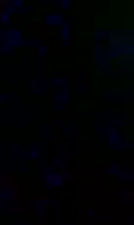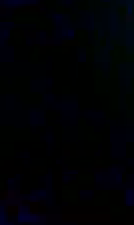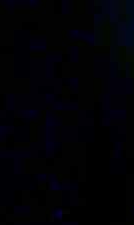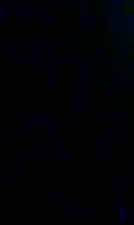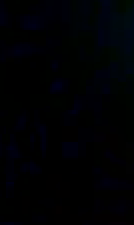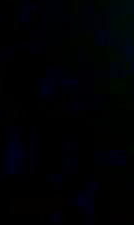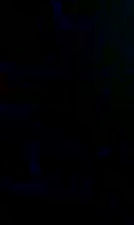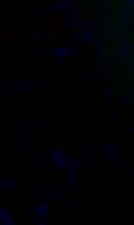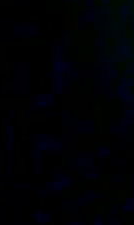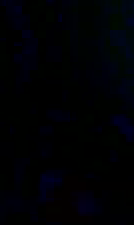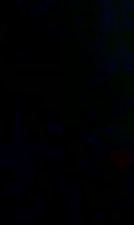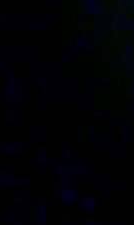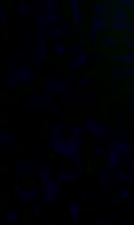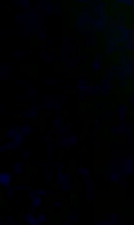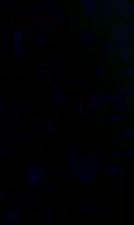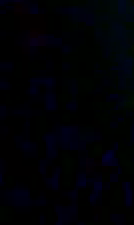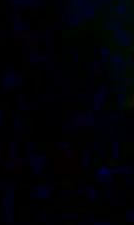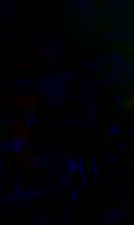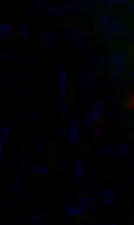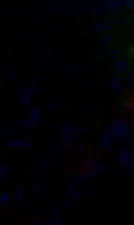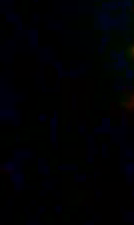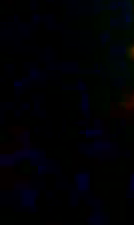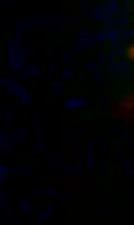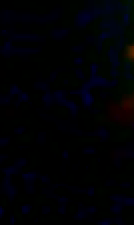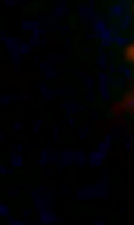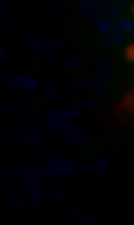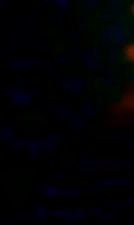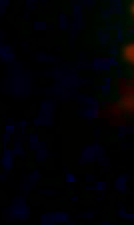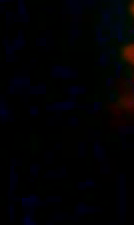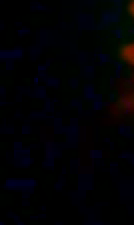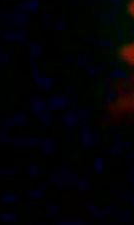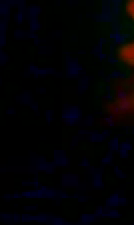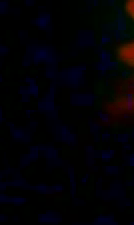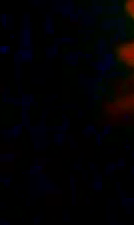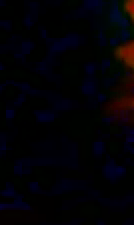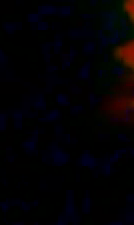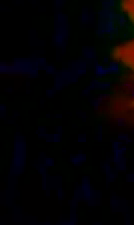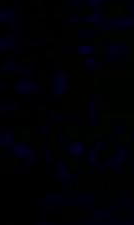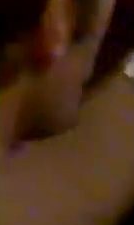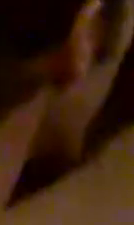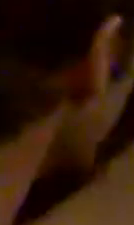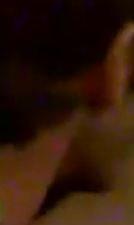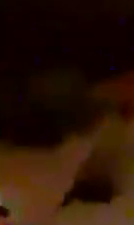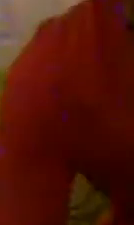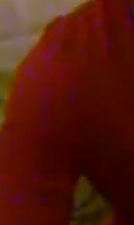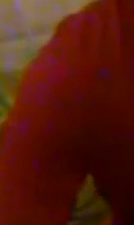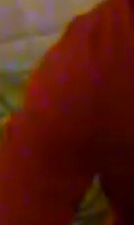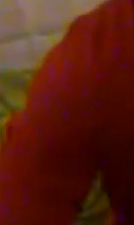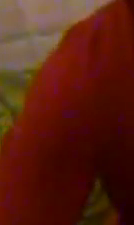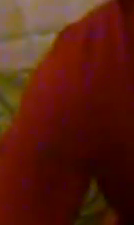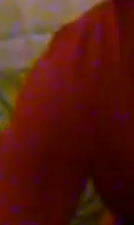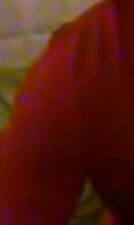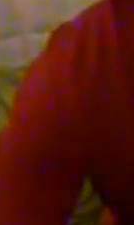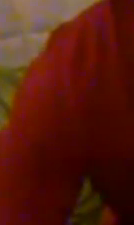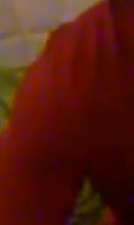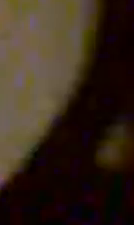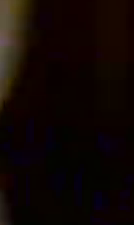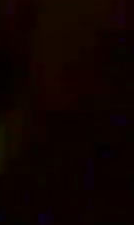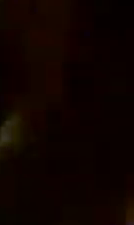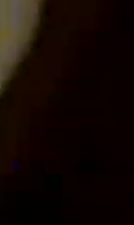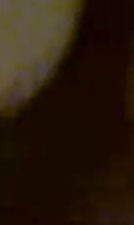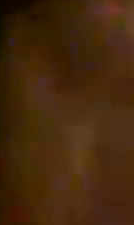Nuevos Doritos Heatwave. Primero barbecue, después picante. Pruébalos. ¿Para qué me dijo que el otro día los vio besándose? ¡Mentira!